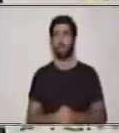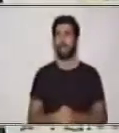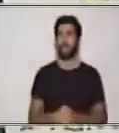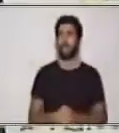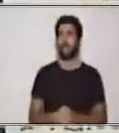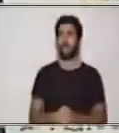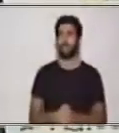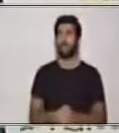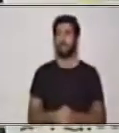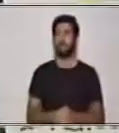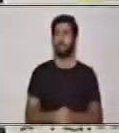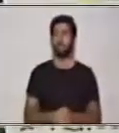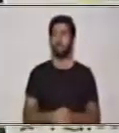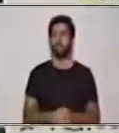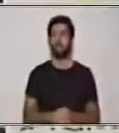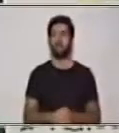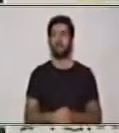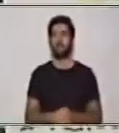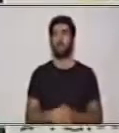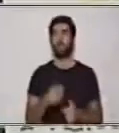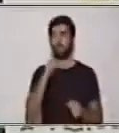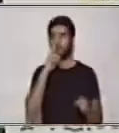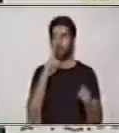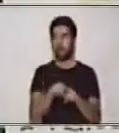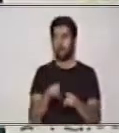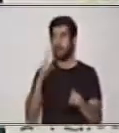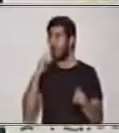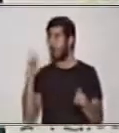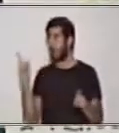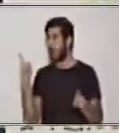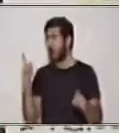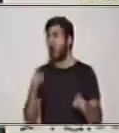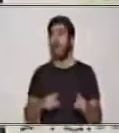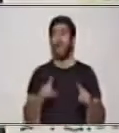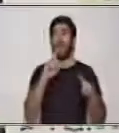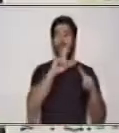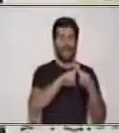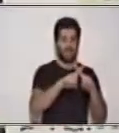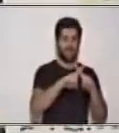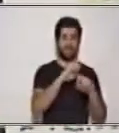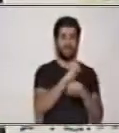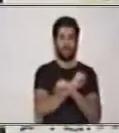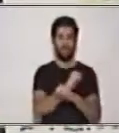que es nuestro otro factor. Tengo X por A,